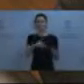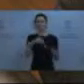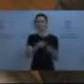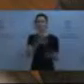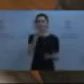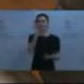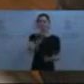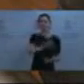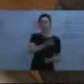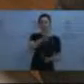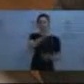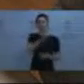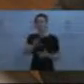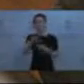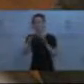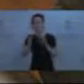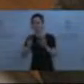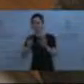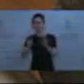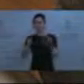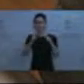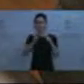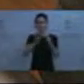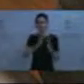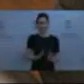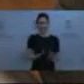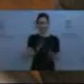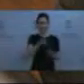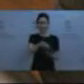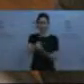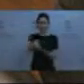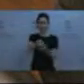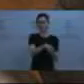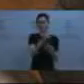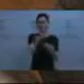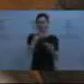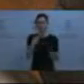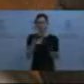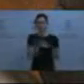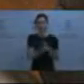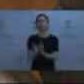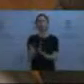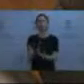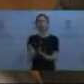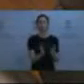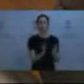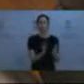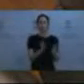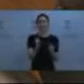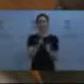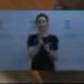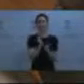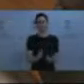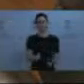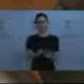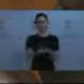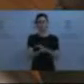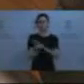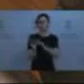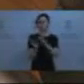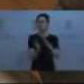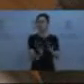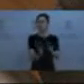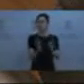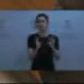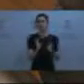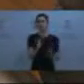9.559 viviendas a día de hoy y lo hace con una gestión muy ordenada, con un presupuesto de gestión de